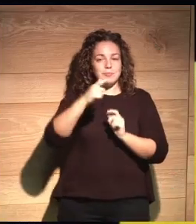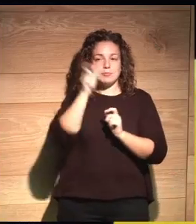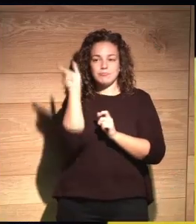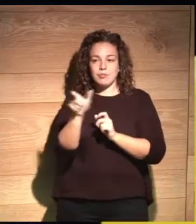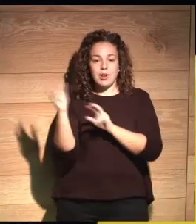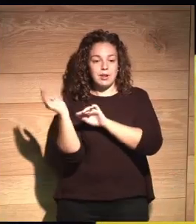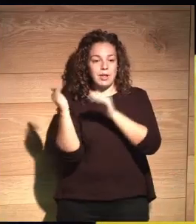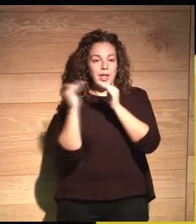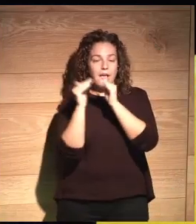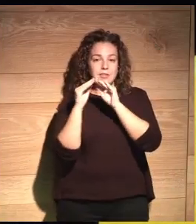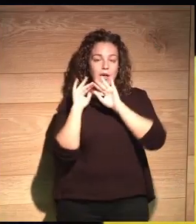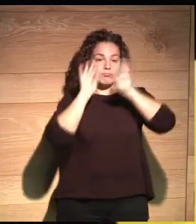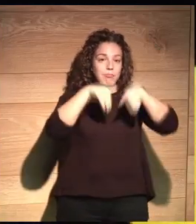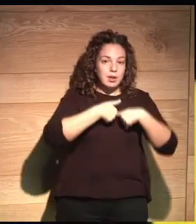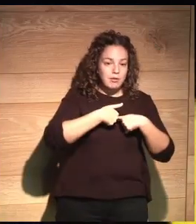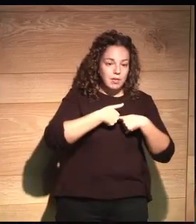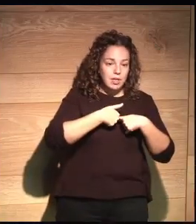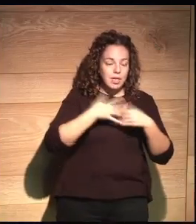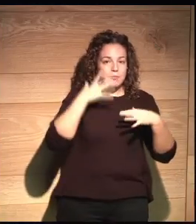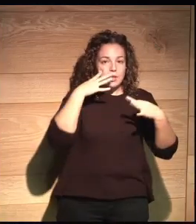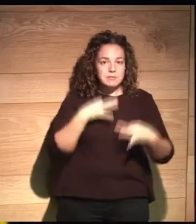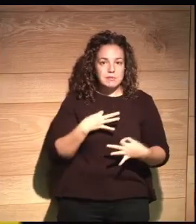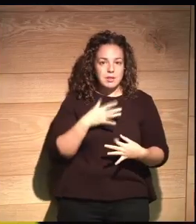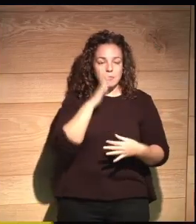vuelve y en realidad